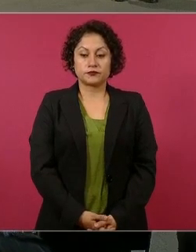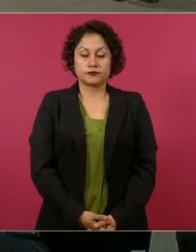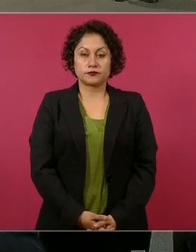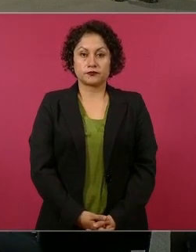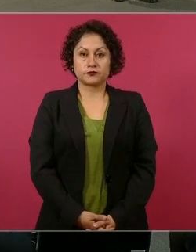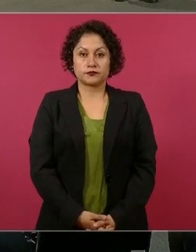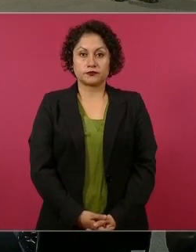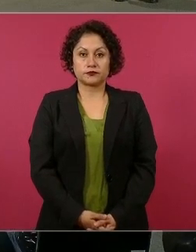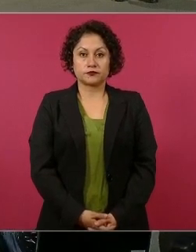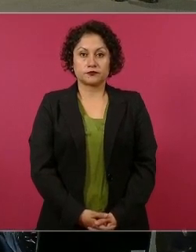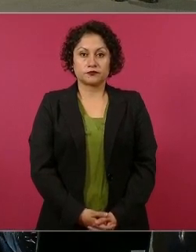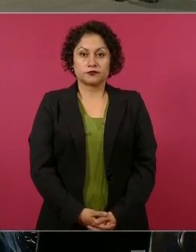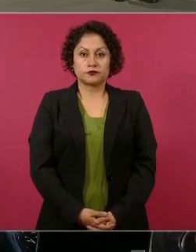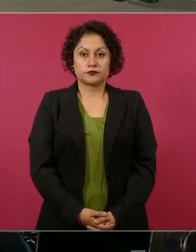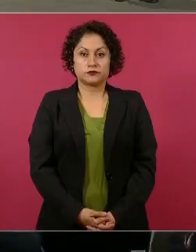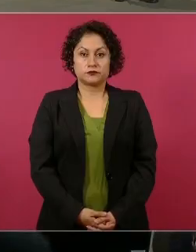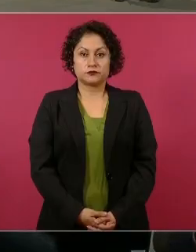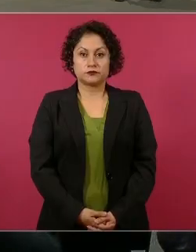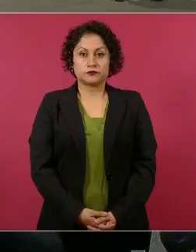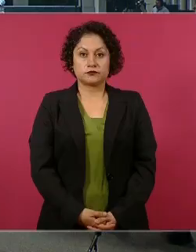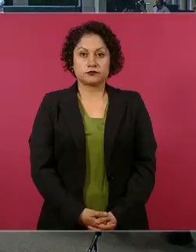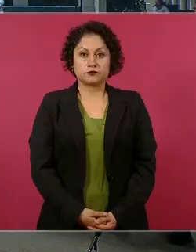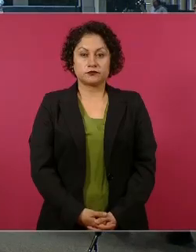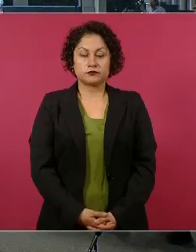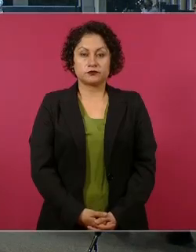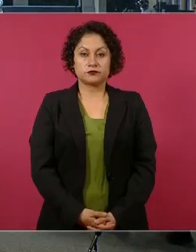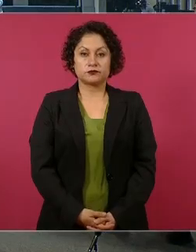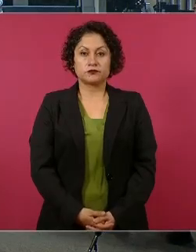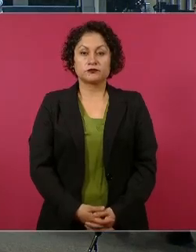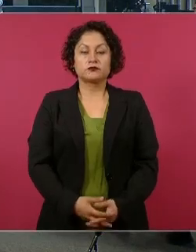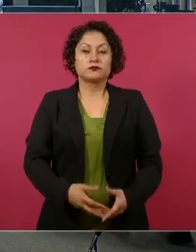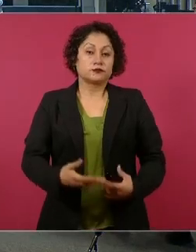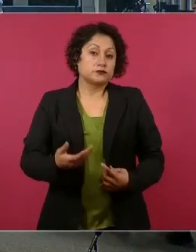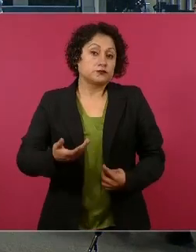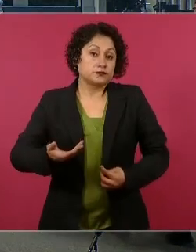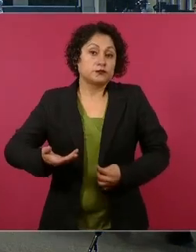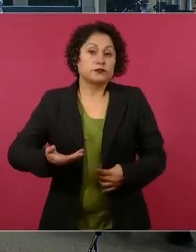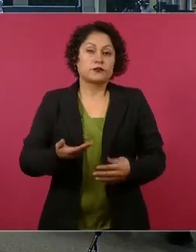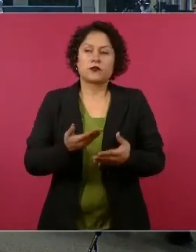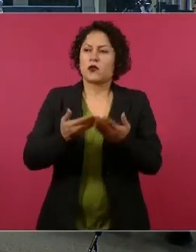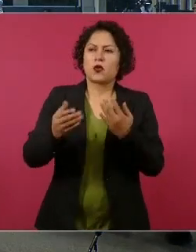En la ciudad. Entonces, ¿y a quién más nombró?